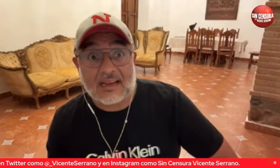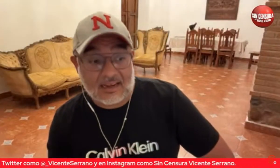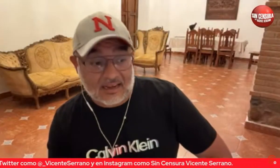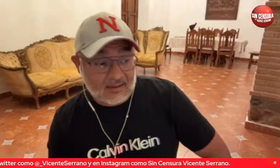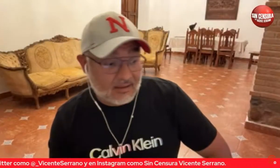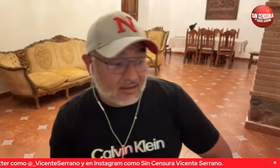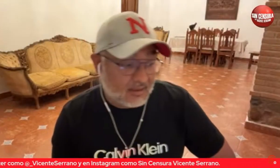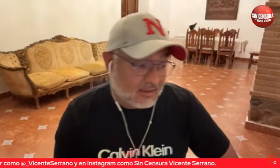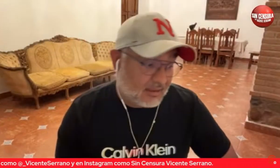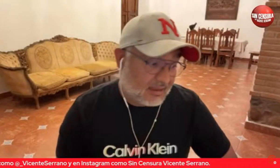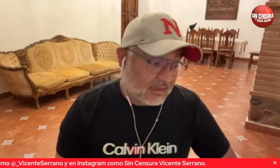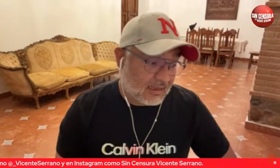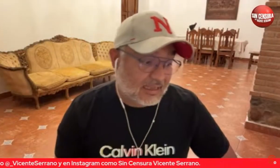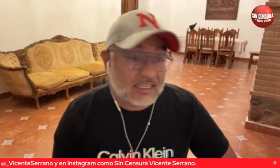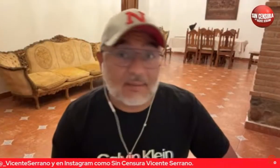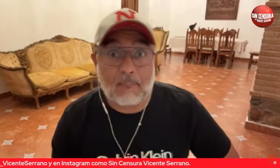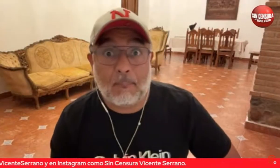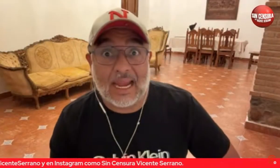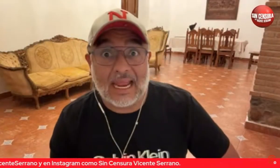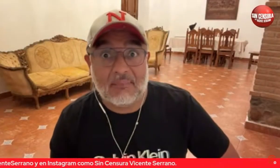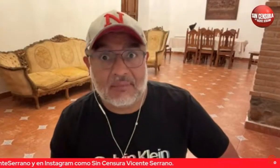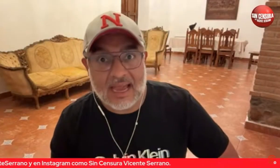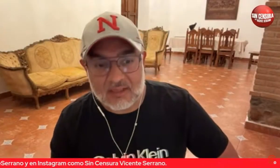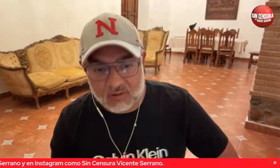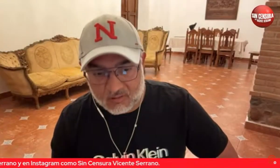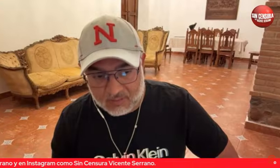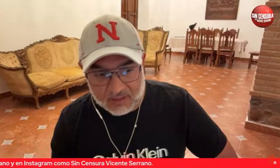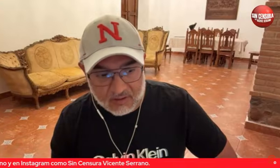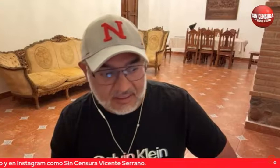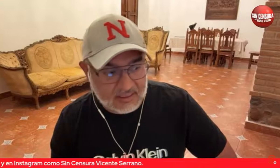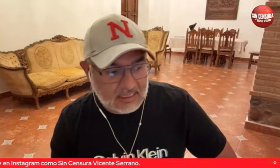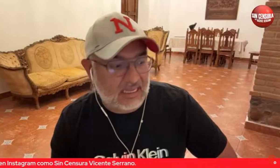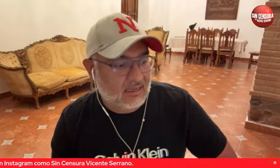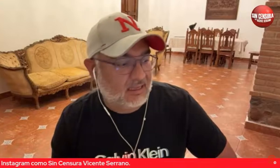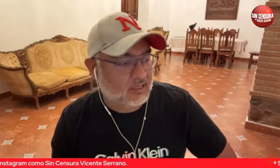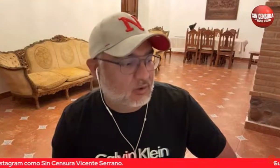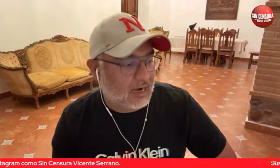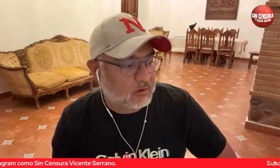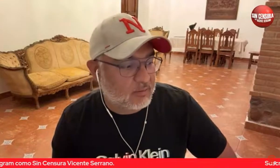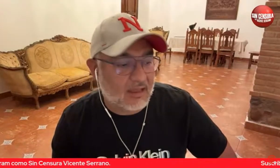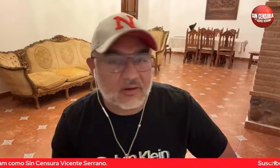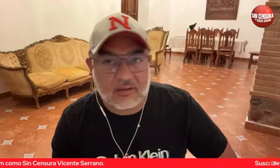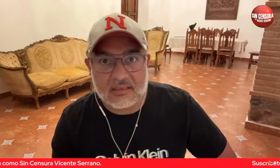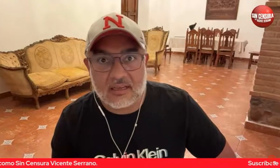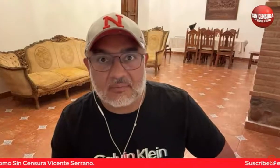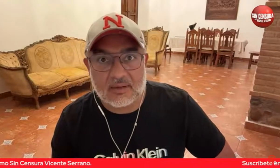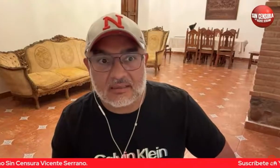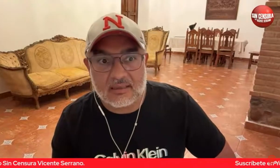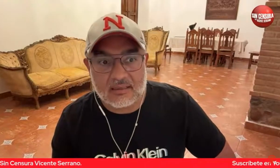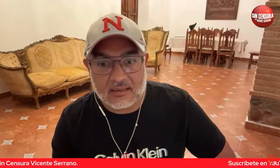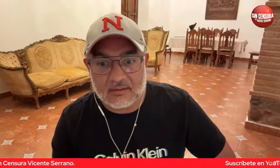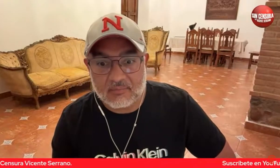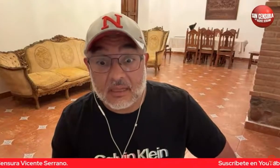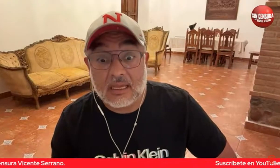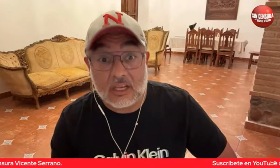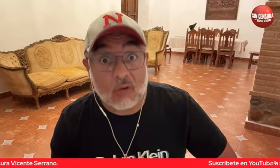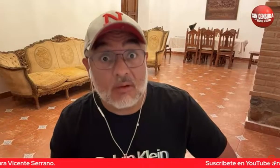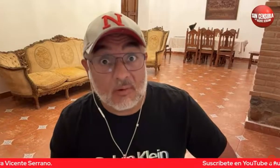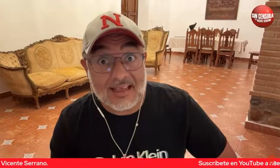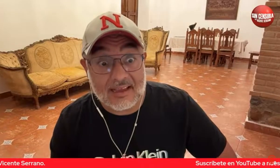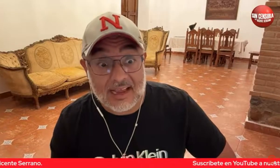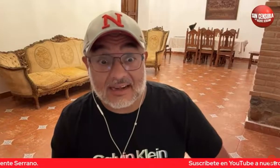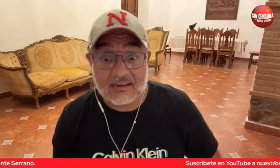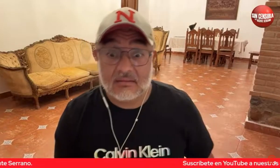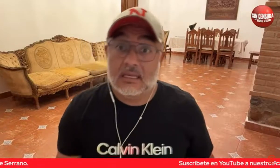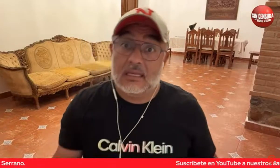aquella mañanera. Ese premiado periodista es un calumniador, decía el presidente, y no